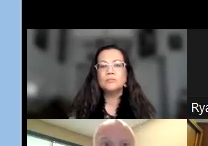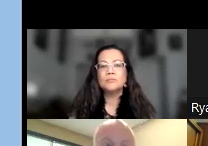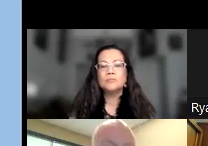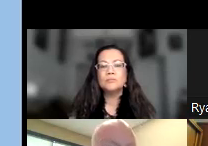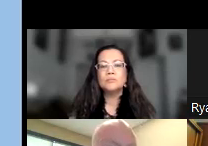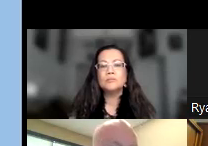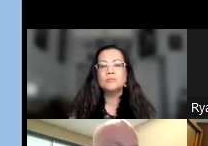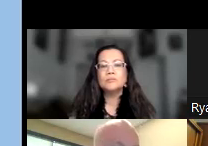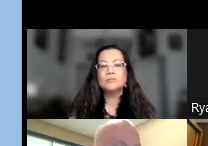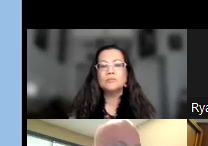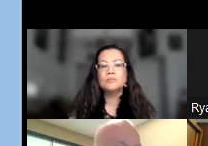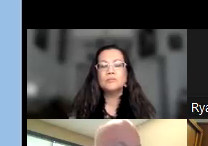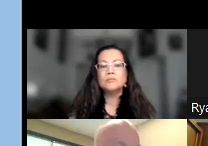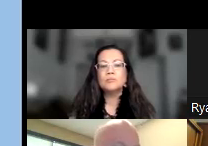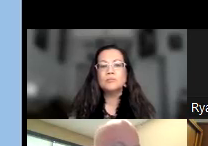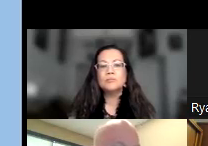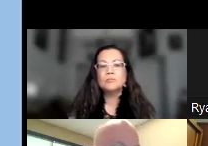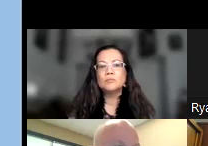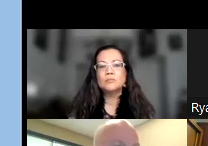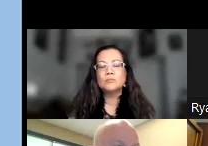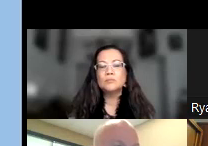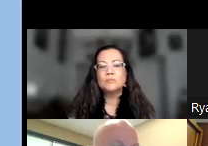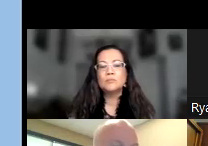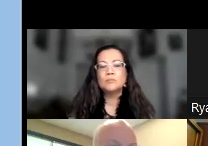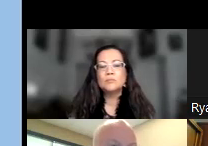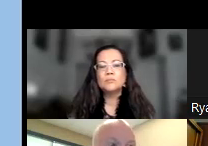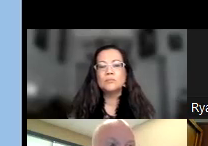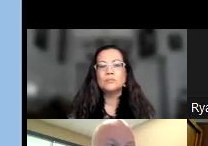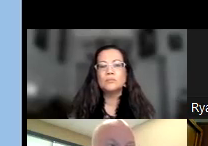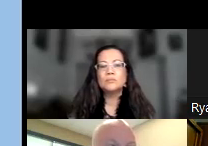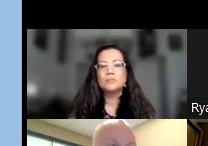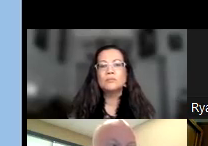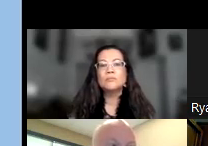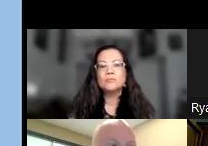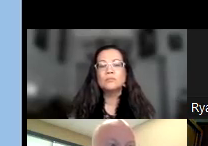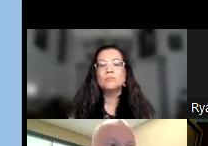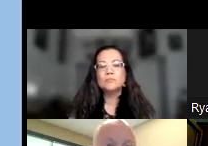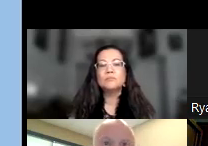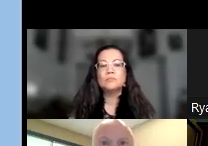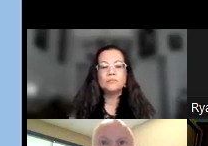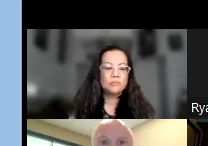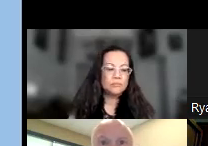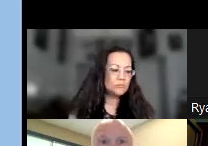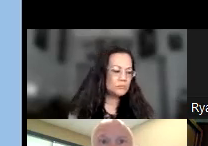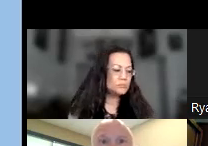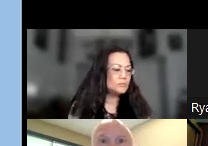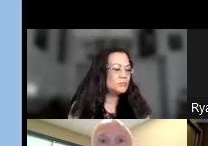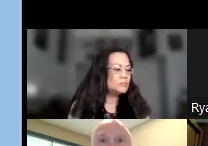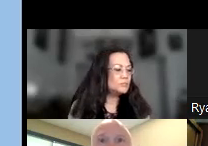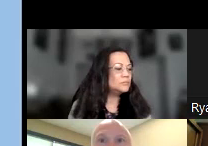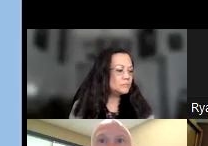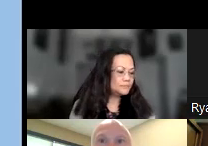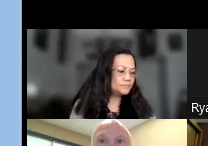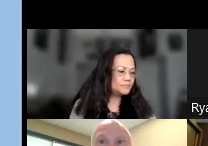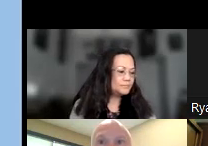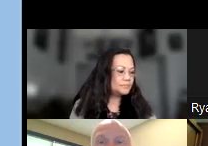que, como dije, iba a dar una explicación en el comentario público en las proposiciones